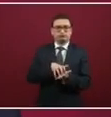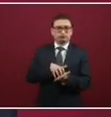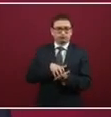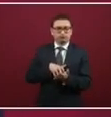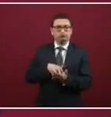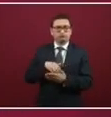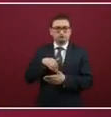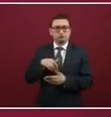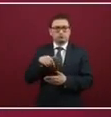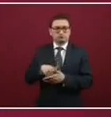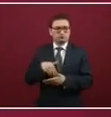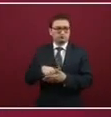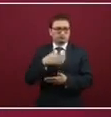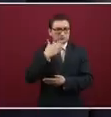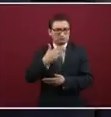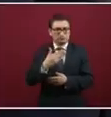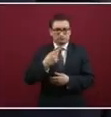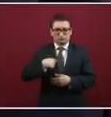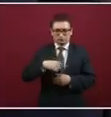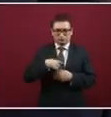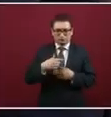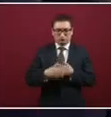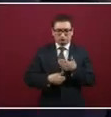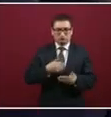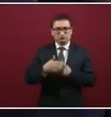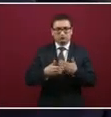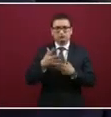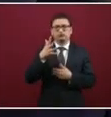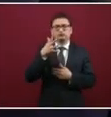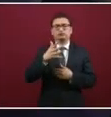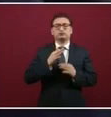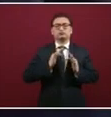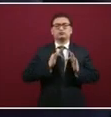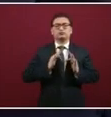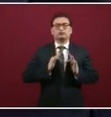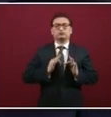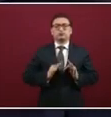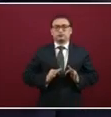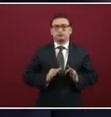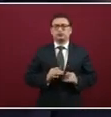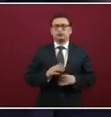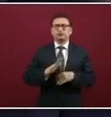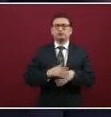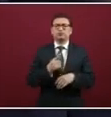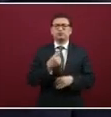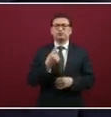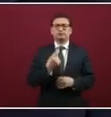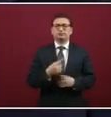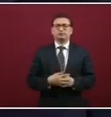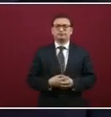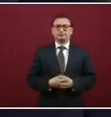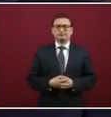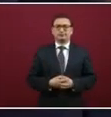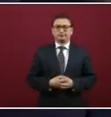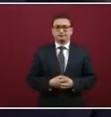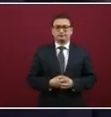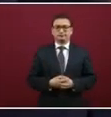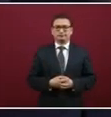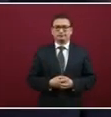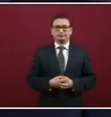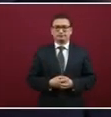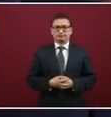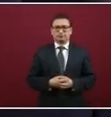esta disciplina nos permite estar tranquilos porque no va a